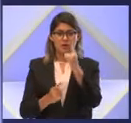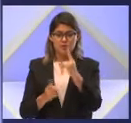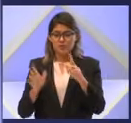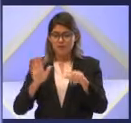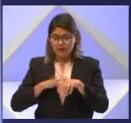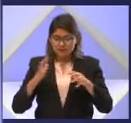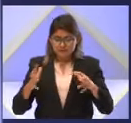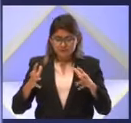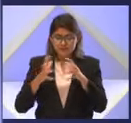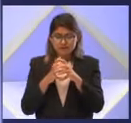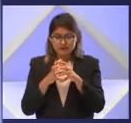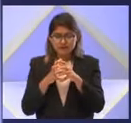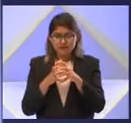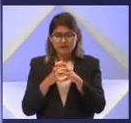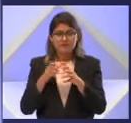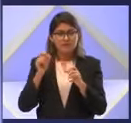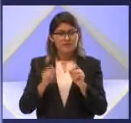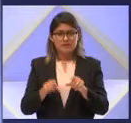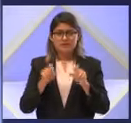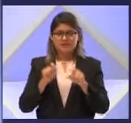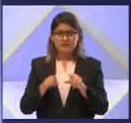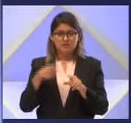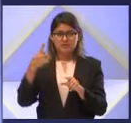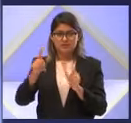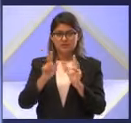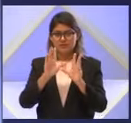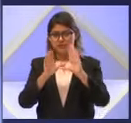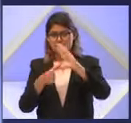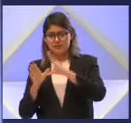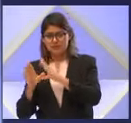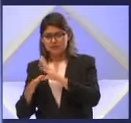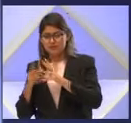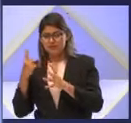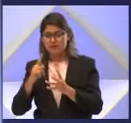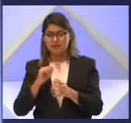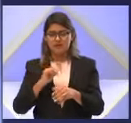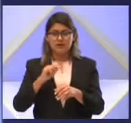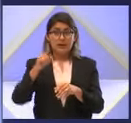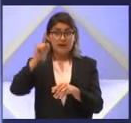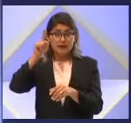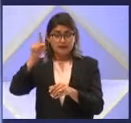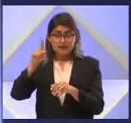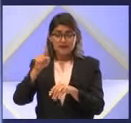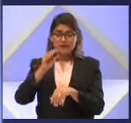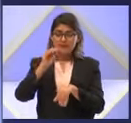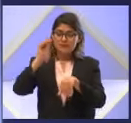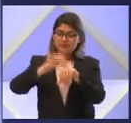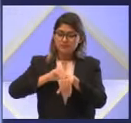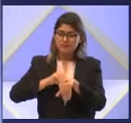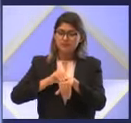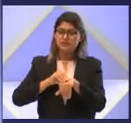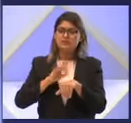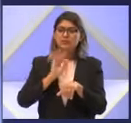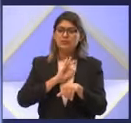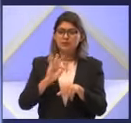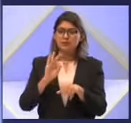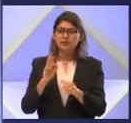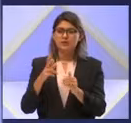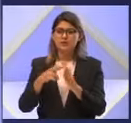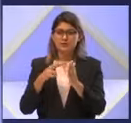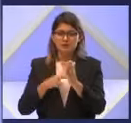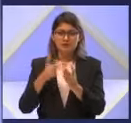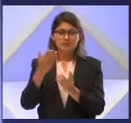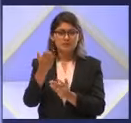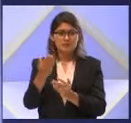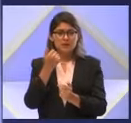tamaño dentro del mismo haz del satélite para poder cumplir con los requisitos de disponibilidad que nos nos imponga el el sistema